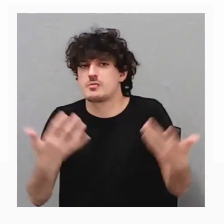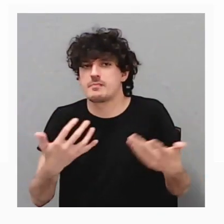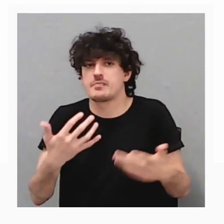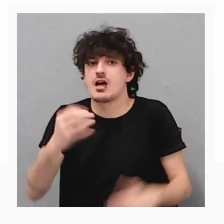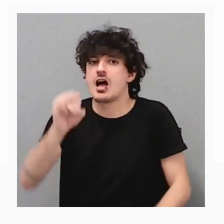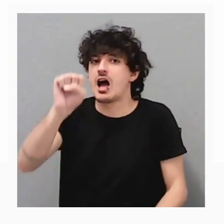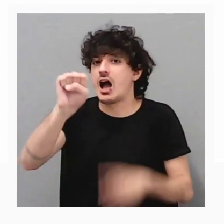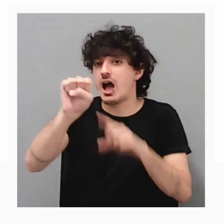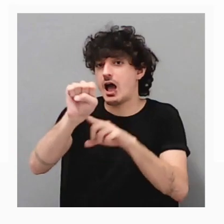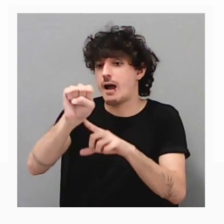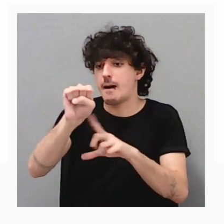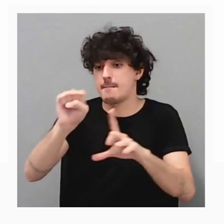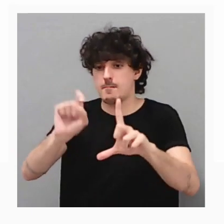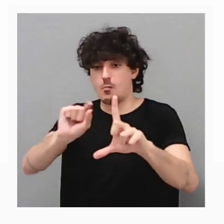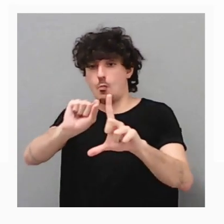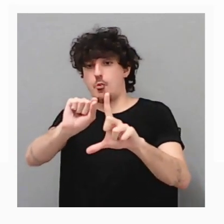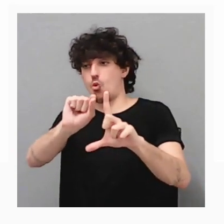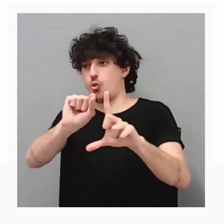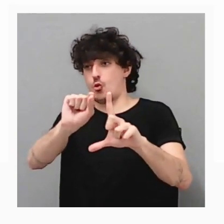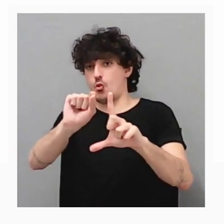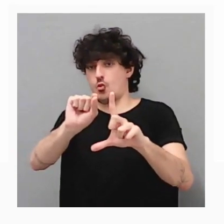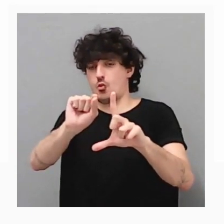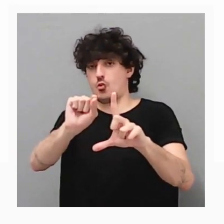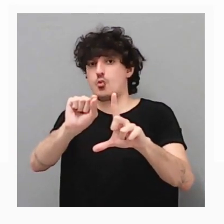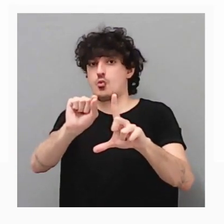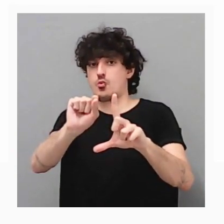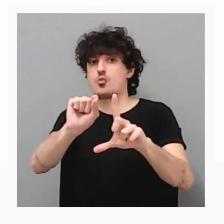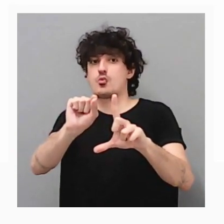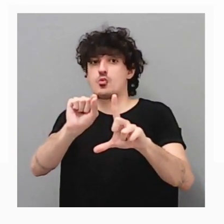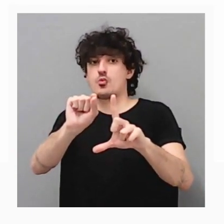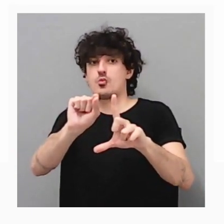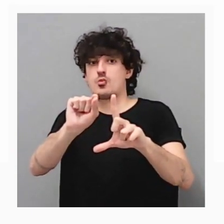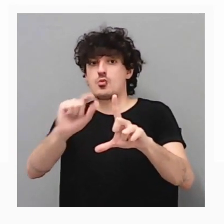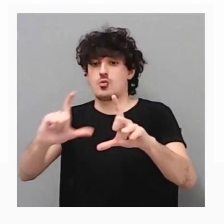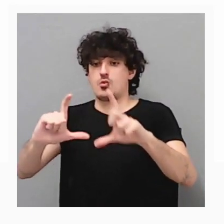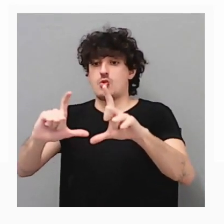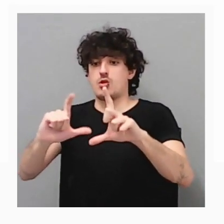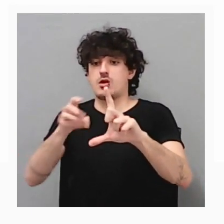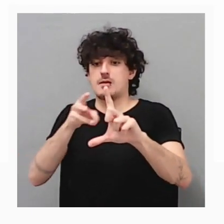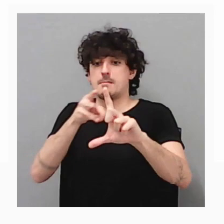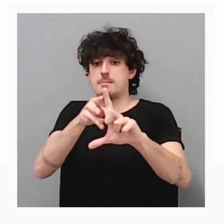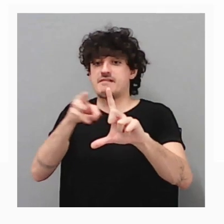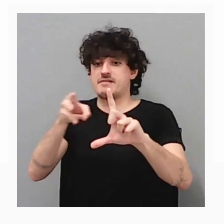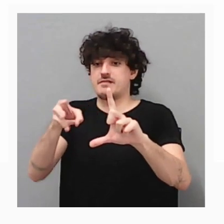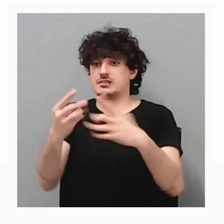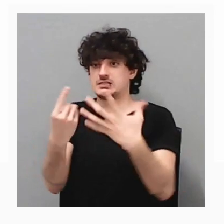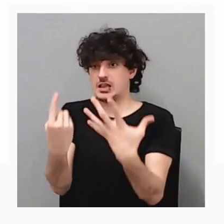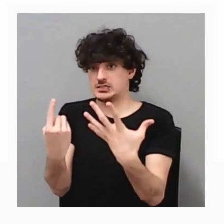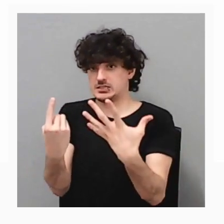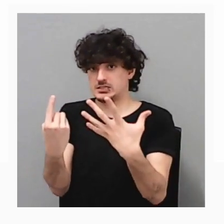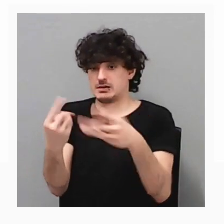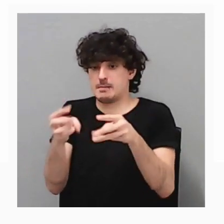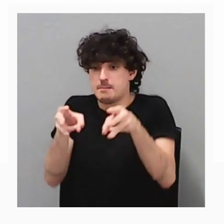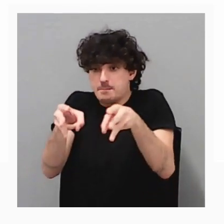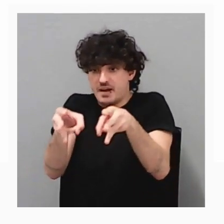que es el punto 1 de la célula braille. Una célula braille tiene 6 puntos y en estos 6 puntos podemos